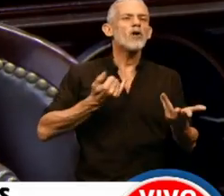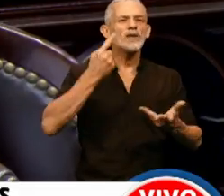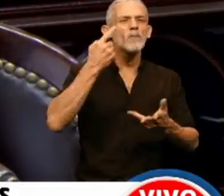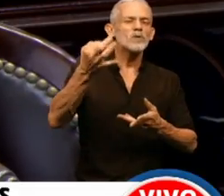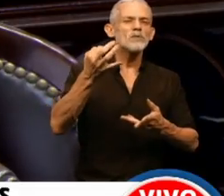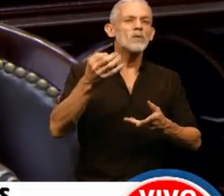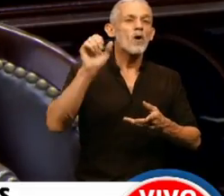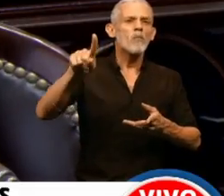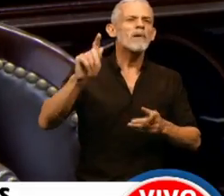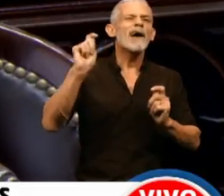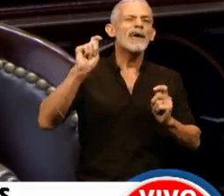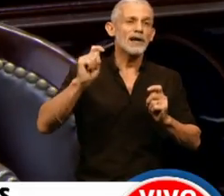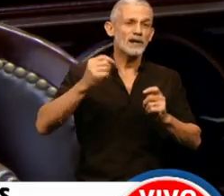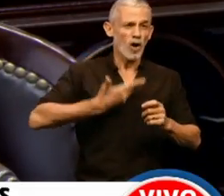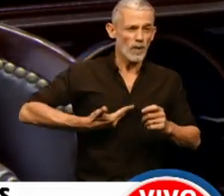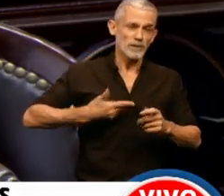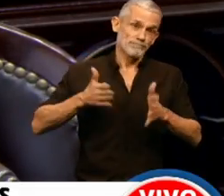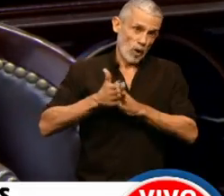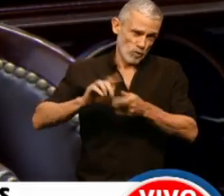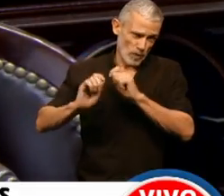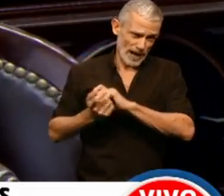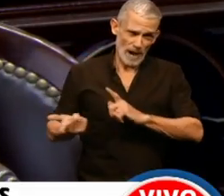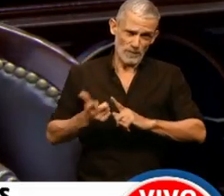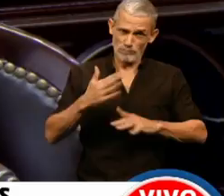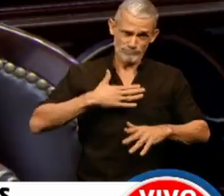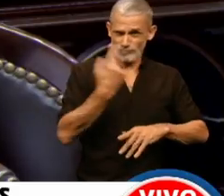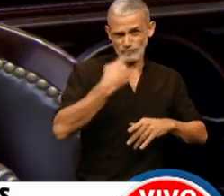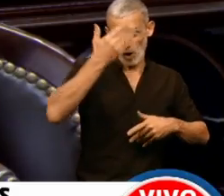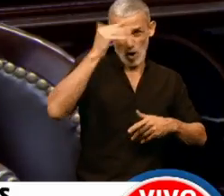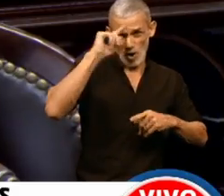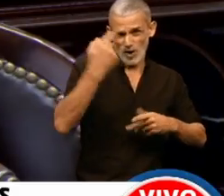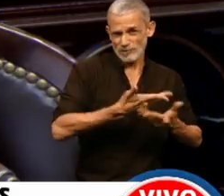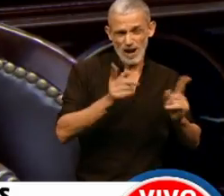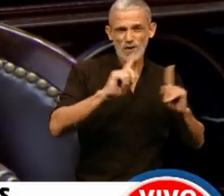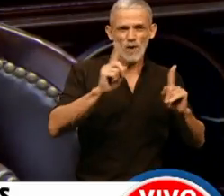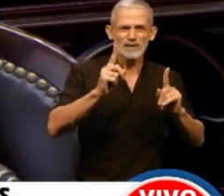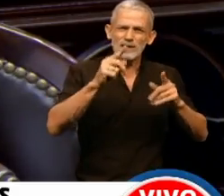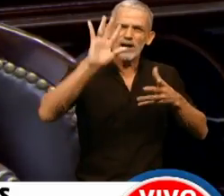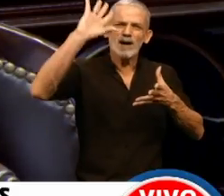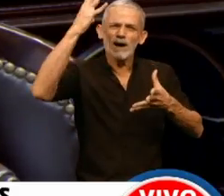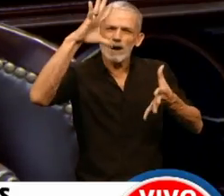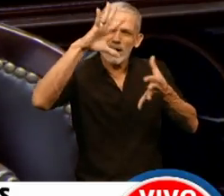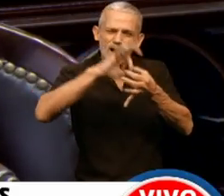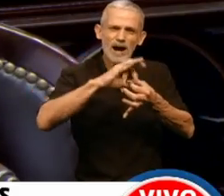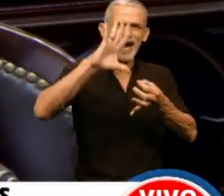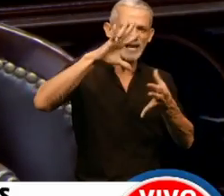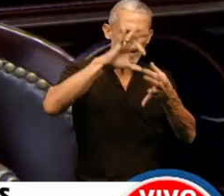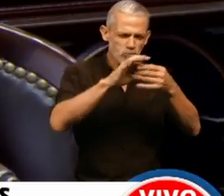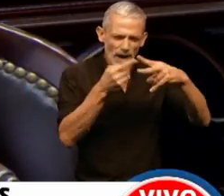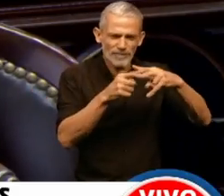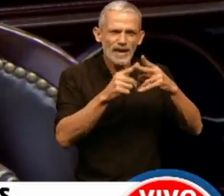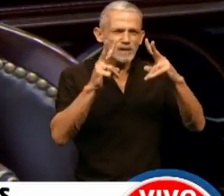gobernados por juntos por el cambio a nivel local repito aplicado los criterios técnicos en la